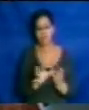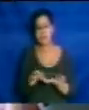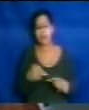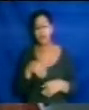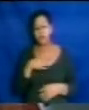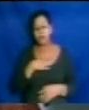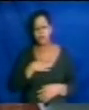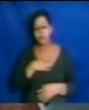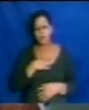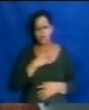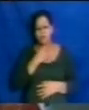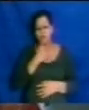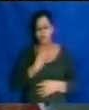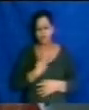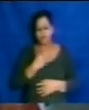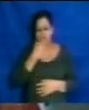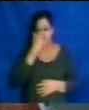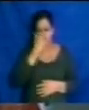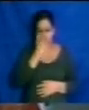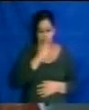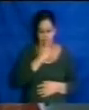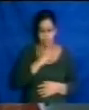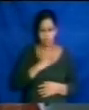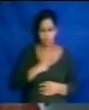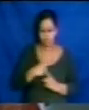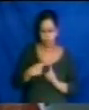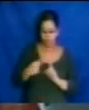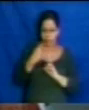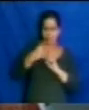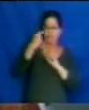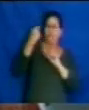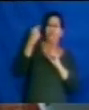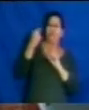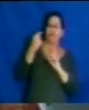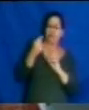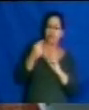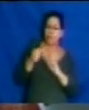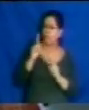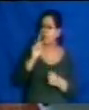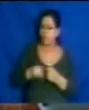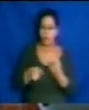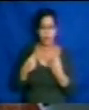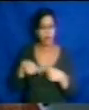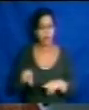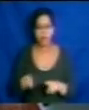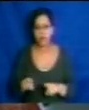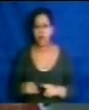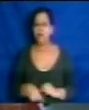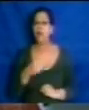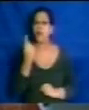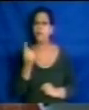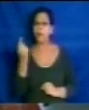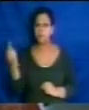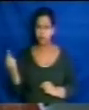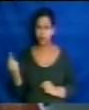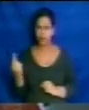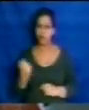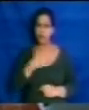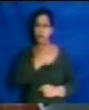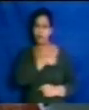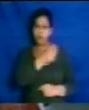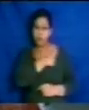dignidad como personas y eso no puede seguir sucediendo. Los funcionarios asignados a las